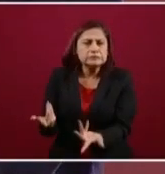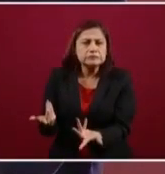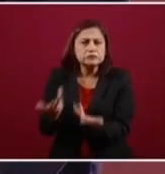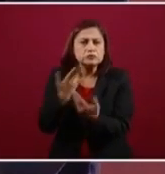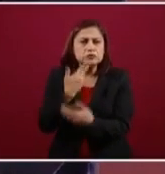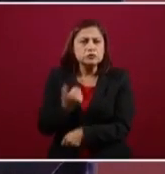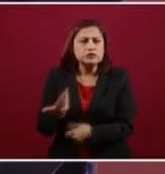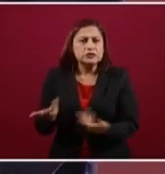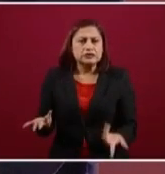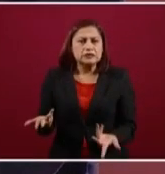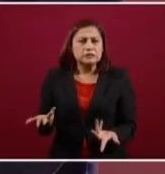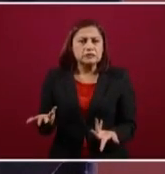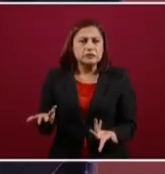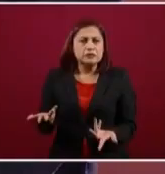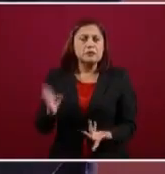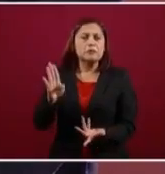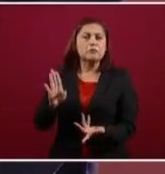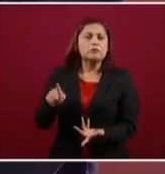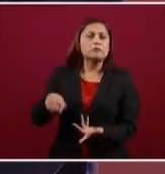son consejeros